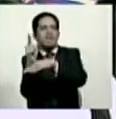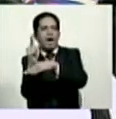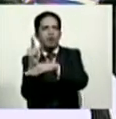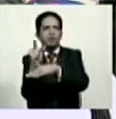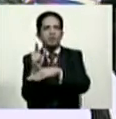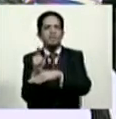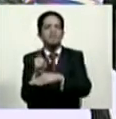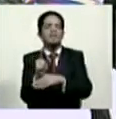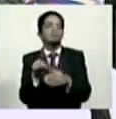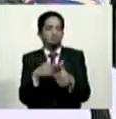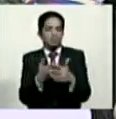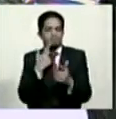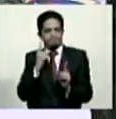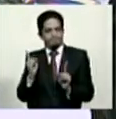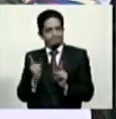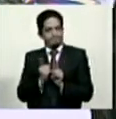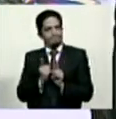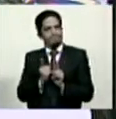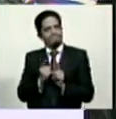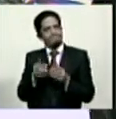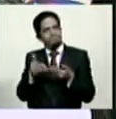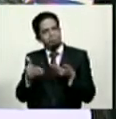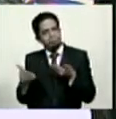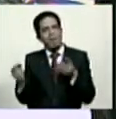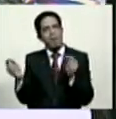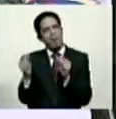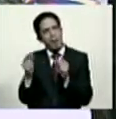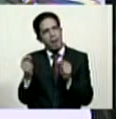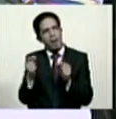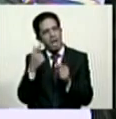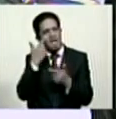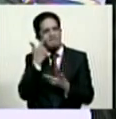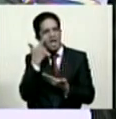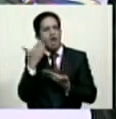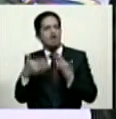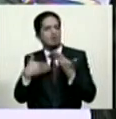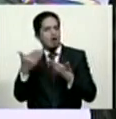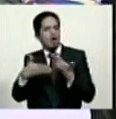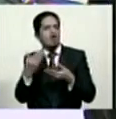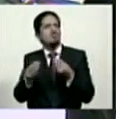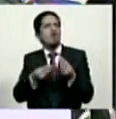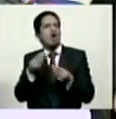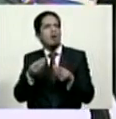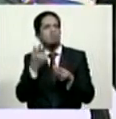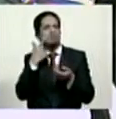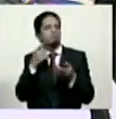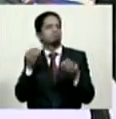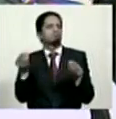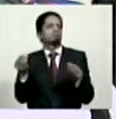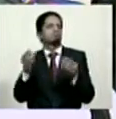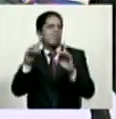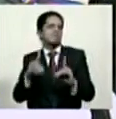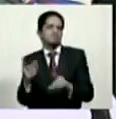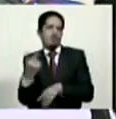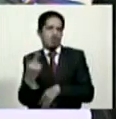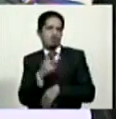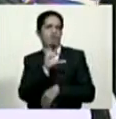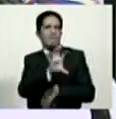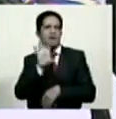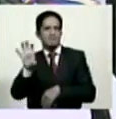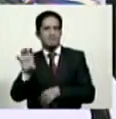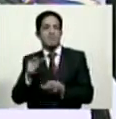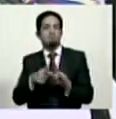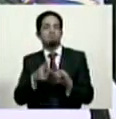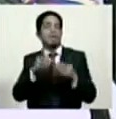los próximos días y revisar la evolución de esta medida instruida por el presidente constitucional de